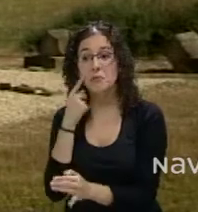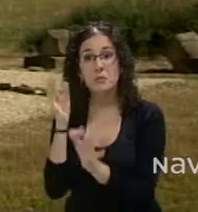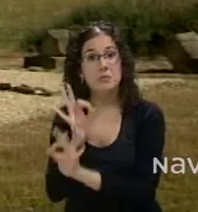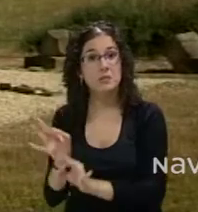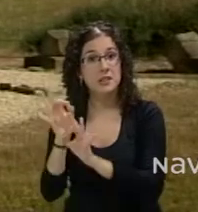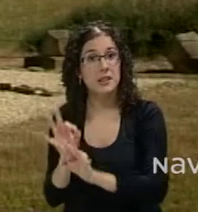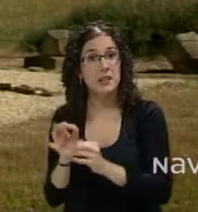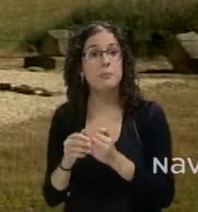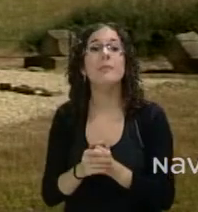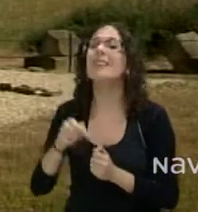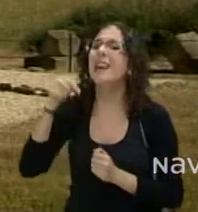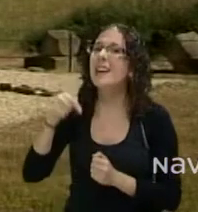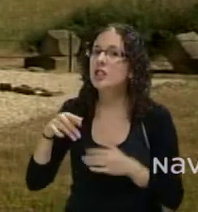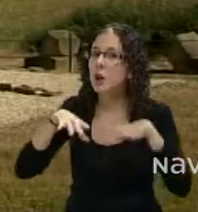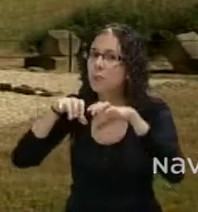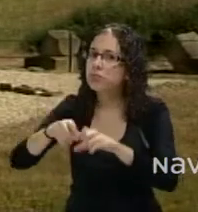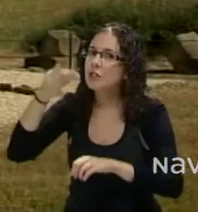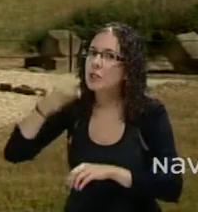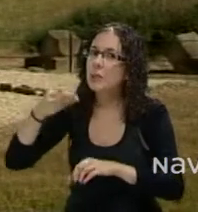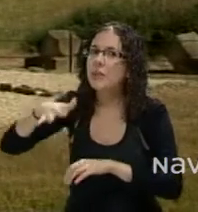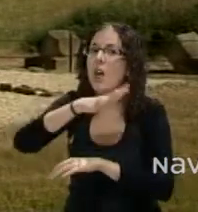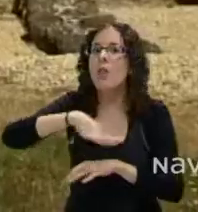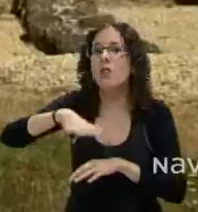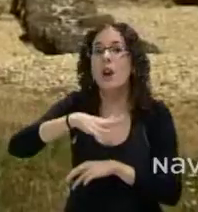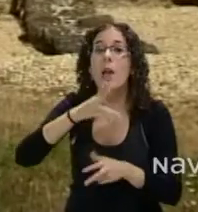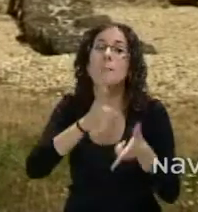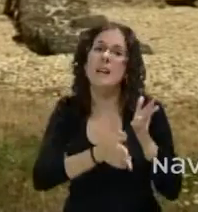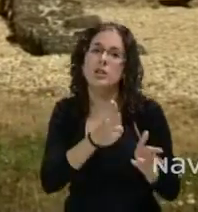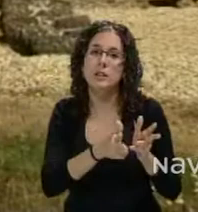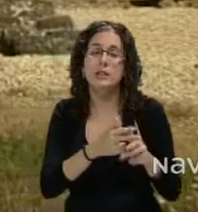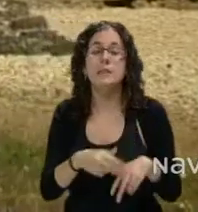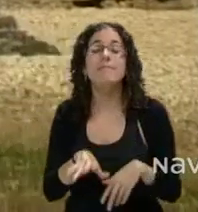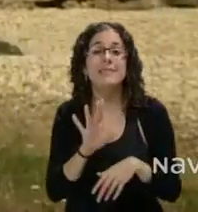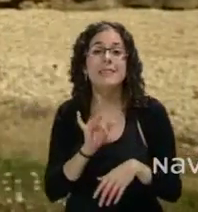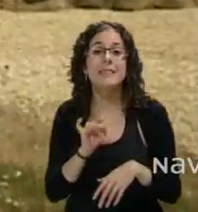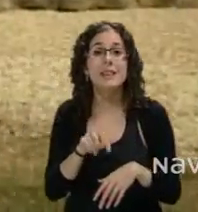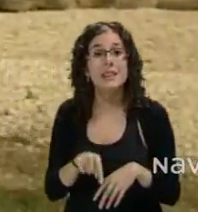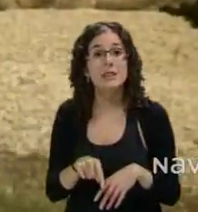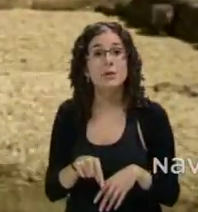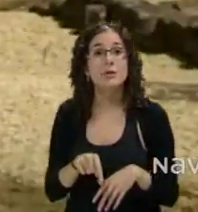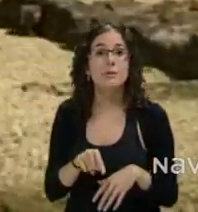tierra de vascones? Sí, era cruce de caminos. Una calzada venía de